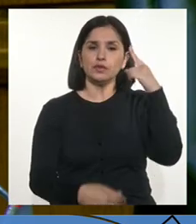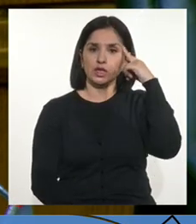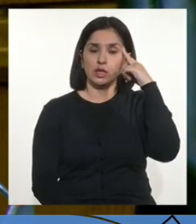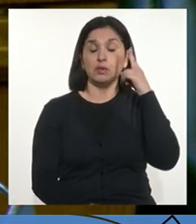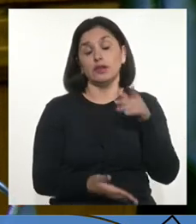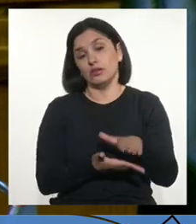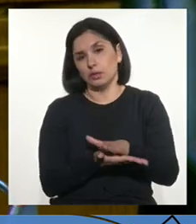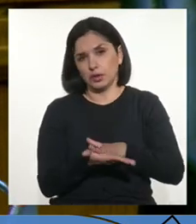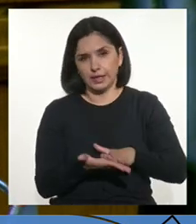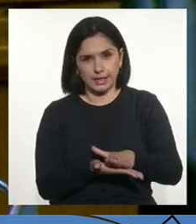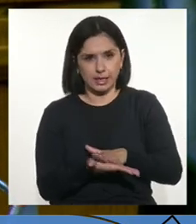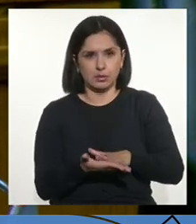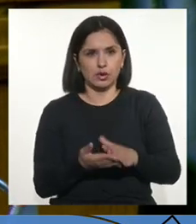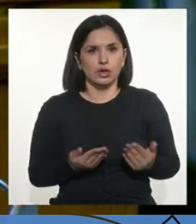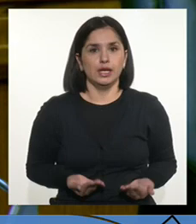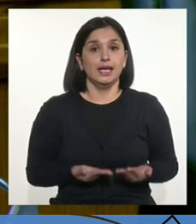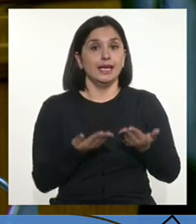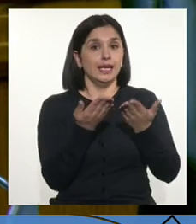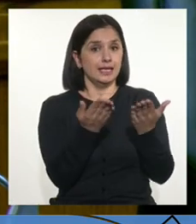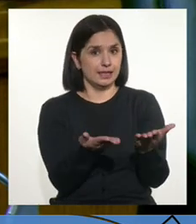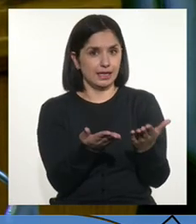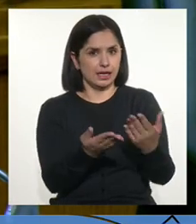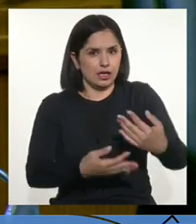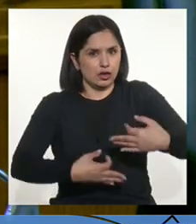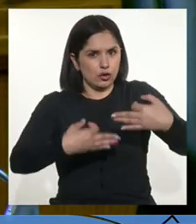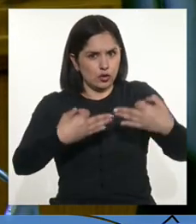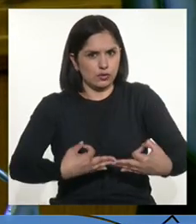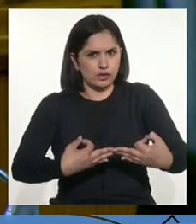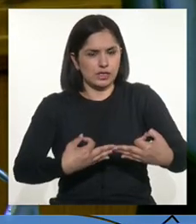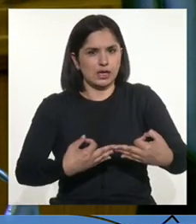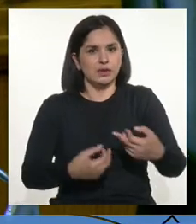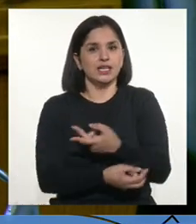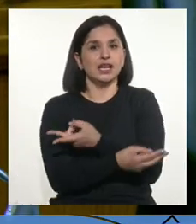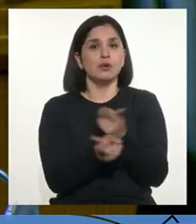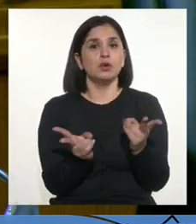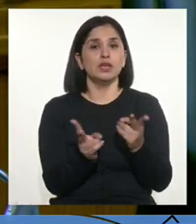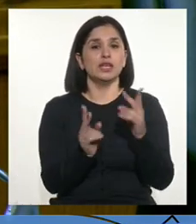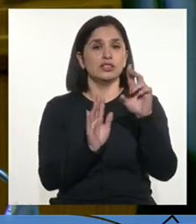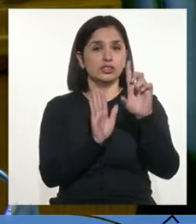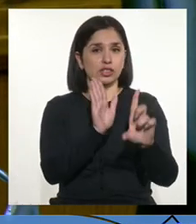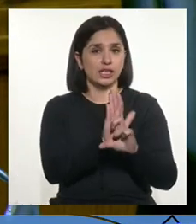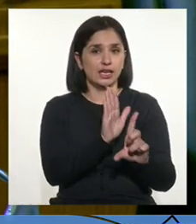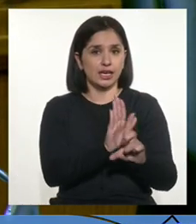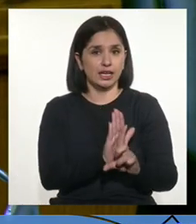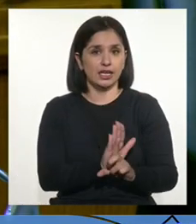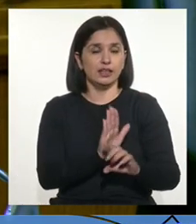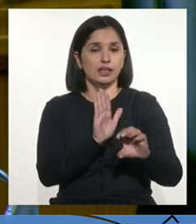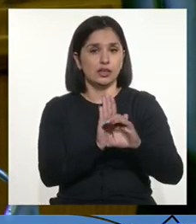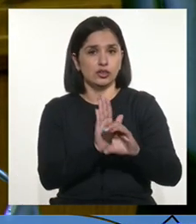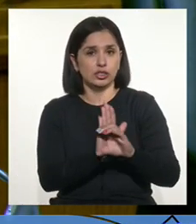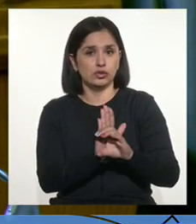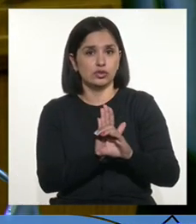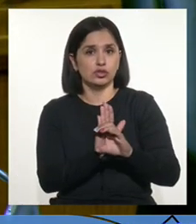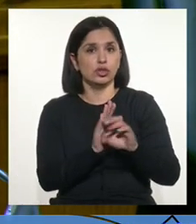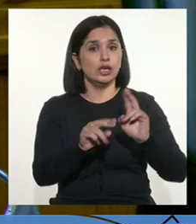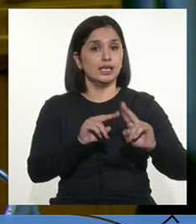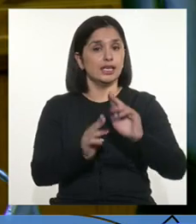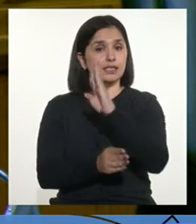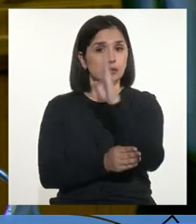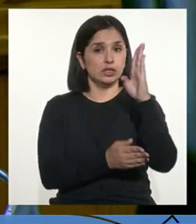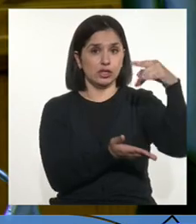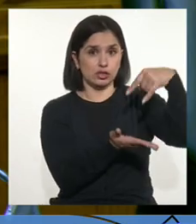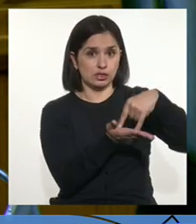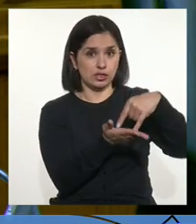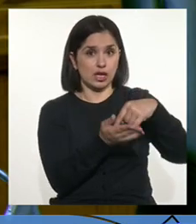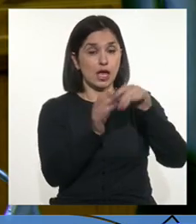por ejemplo entregarle el carácter oficial a las ediciones que publica de la ley de la constitución la biblioteca del congreso en